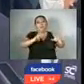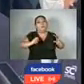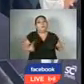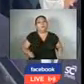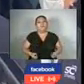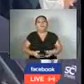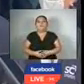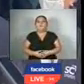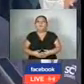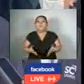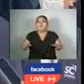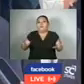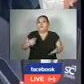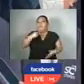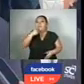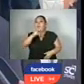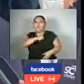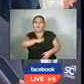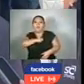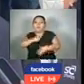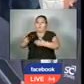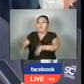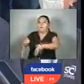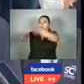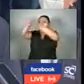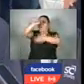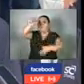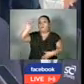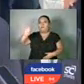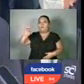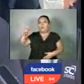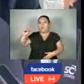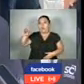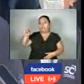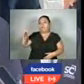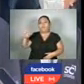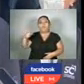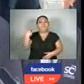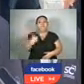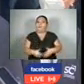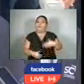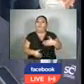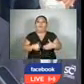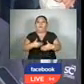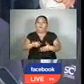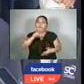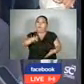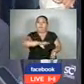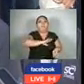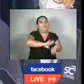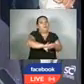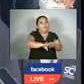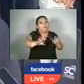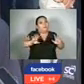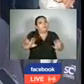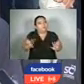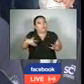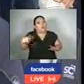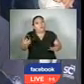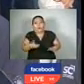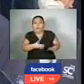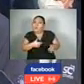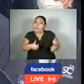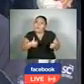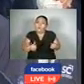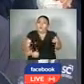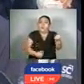Nación. Entonces será la Fiscalía la que lleve esta tramitología. Quien cobre la multa, obviamente, nosotros estamos anuentes a cualquier